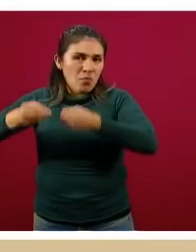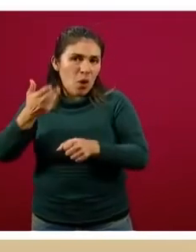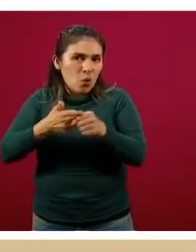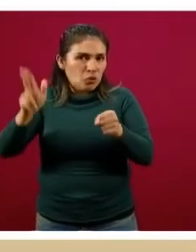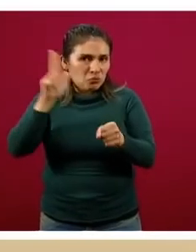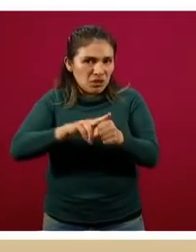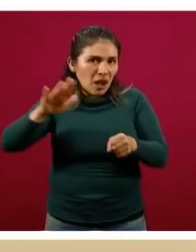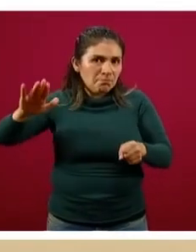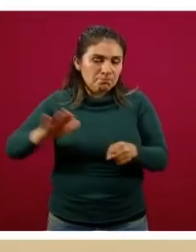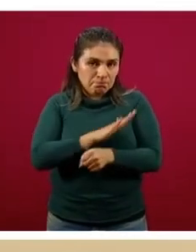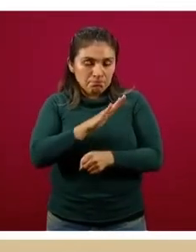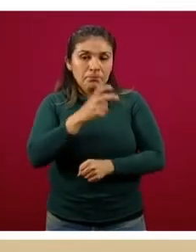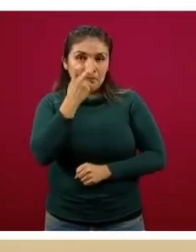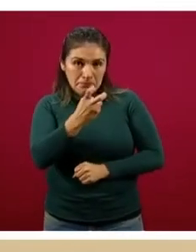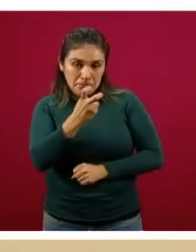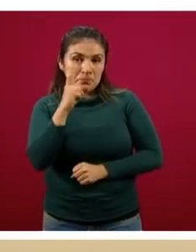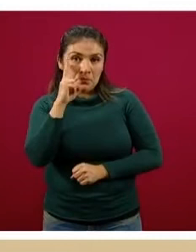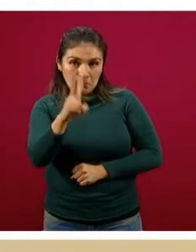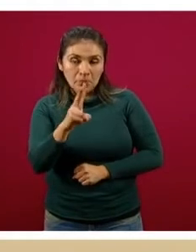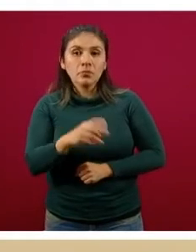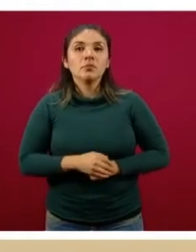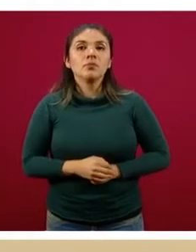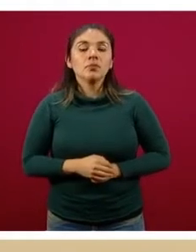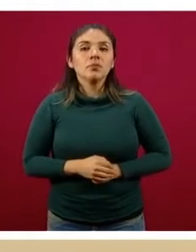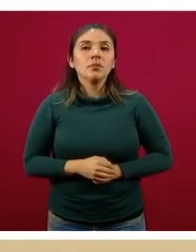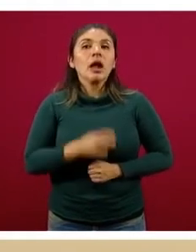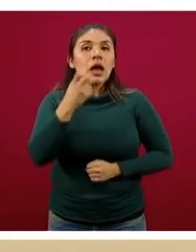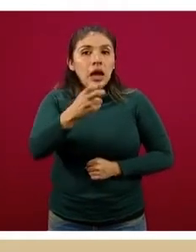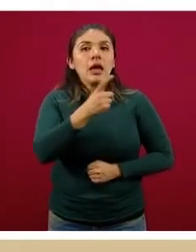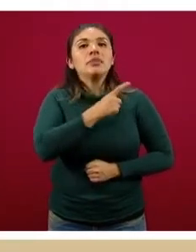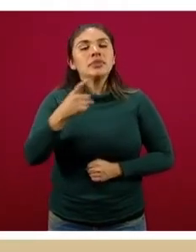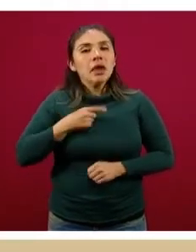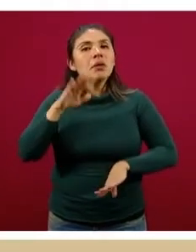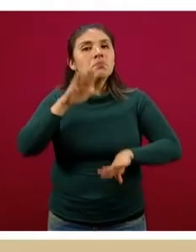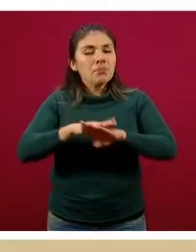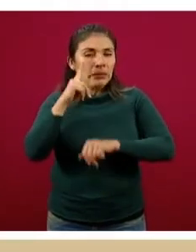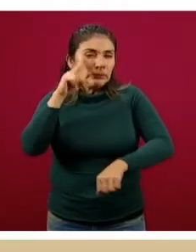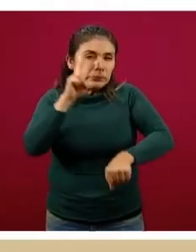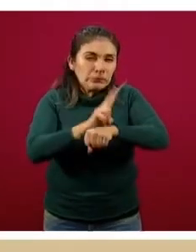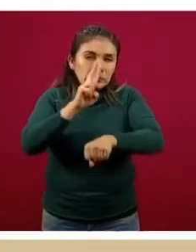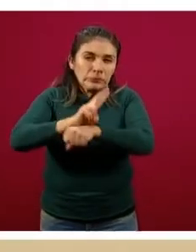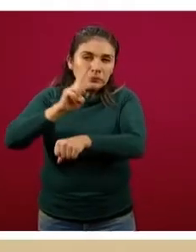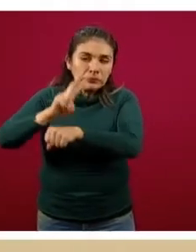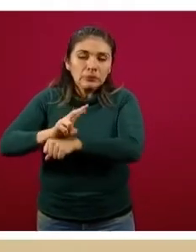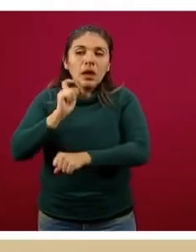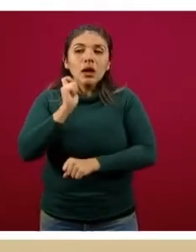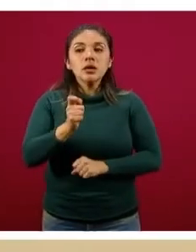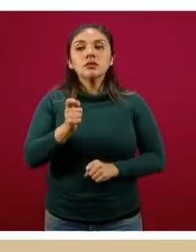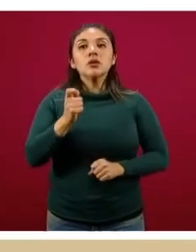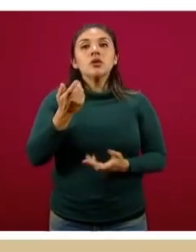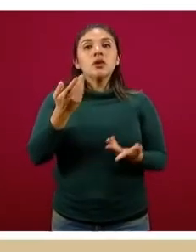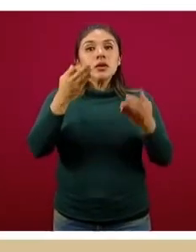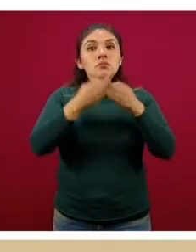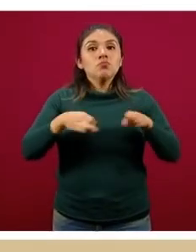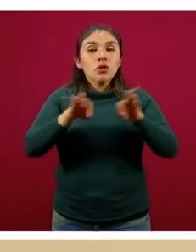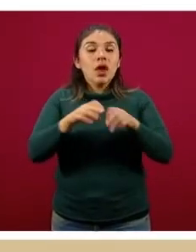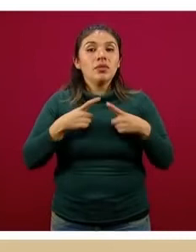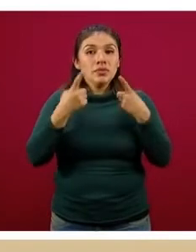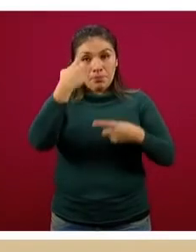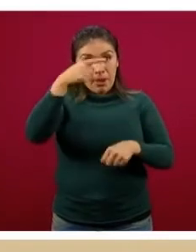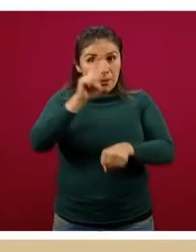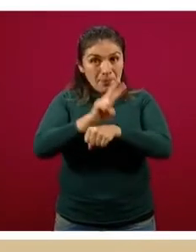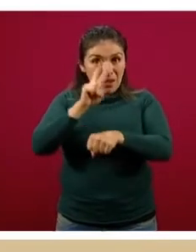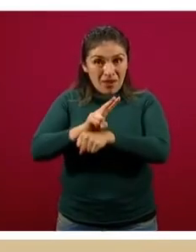es un indicador muy puntual al que hay que estarle dando seguimiento porque como un componente que también aporta la